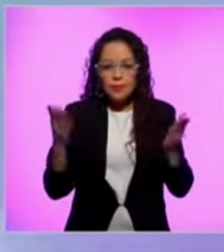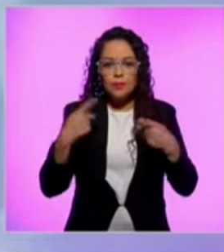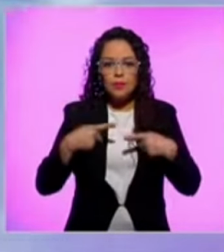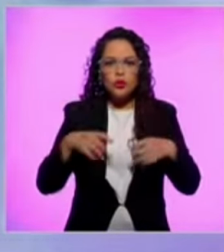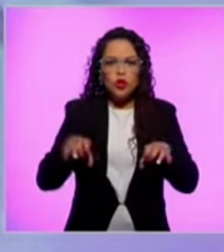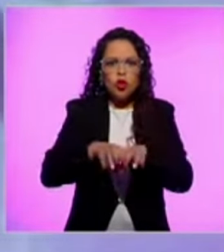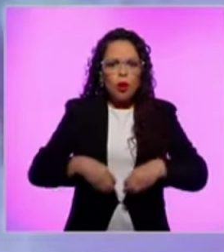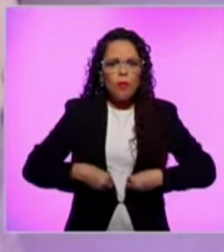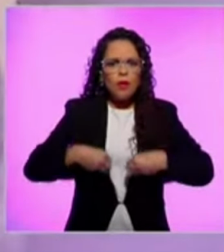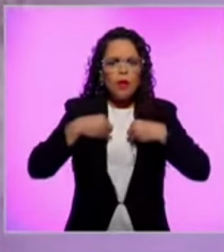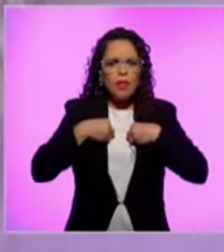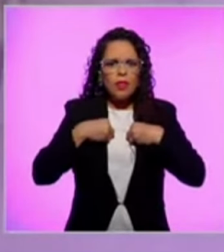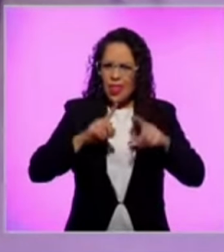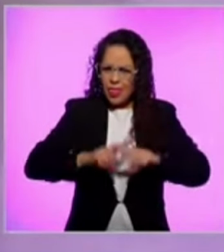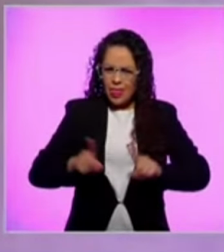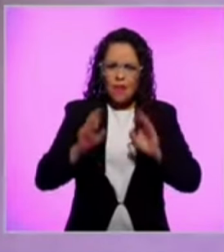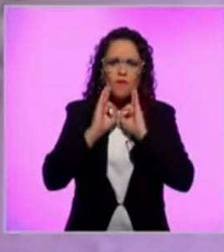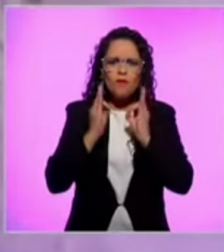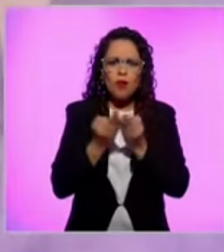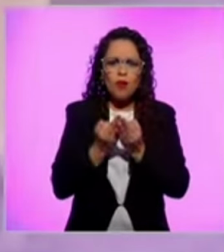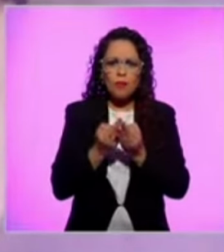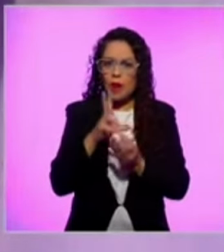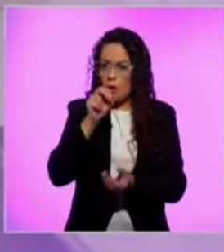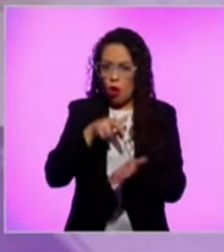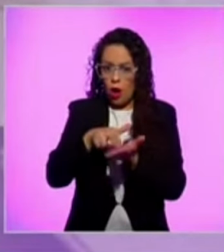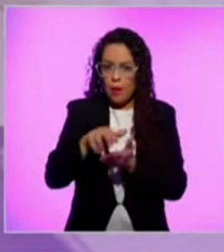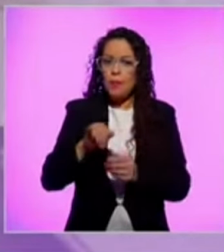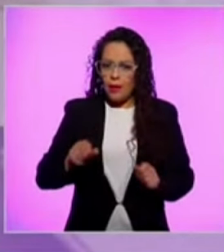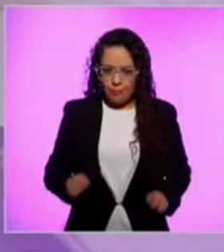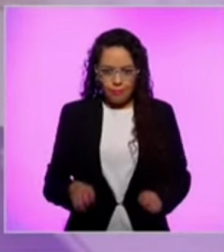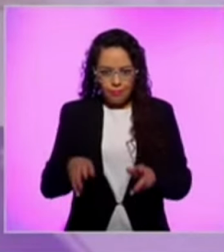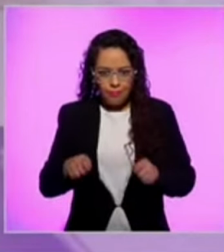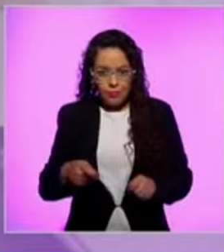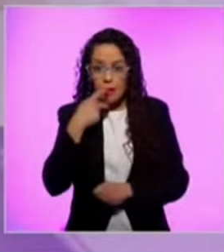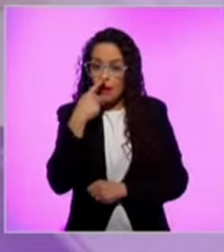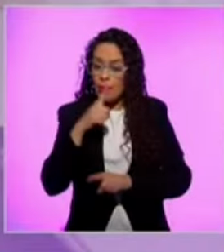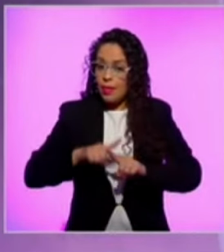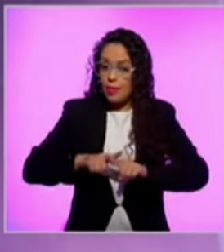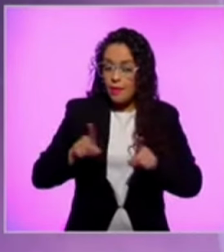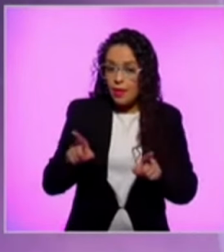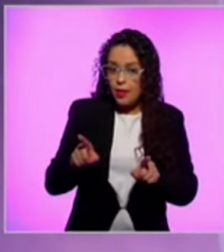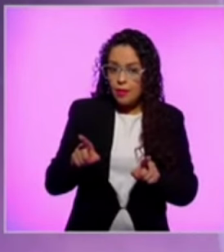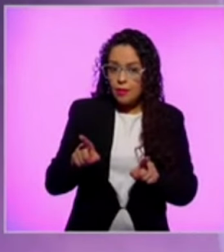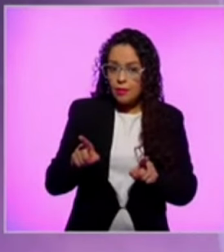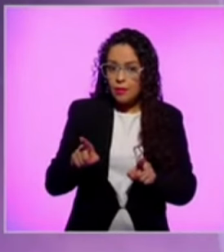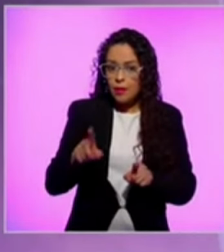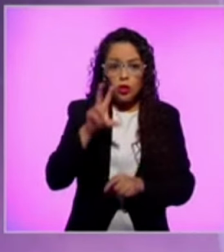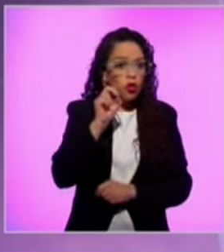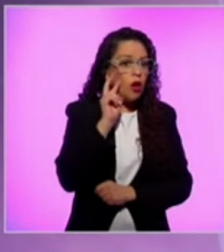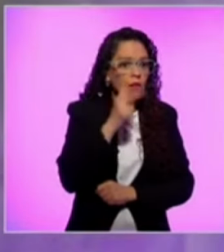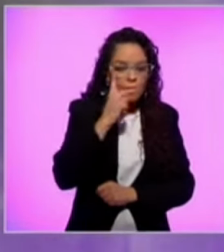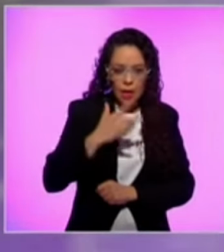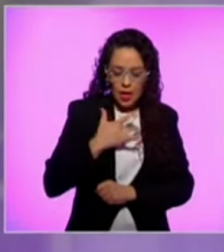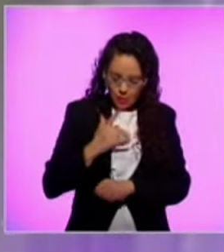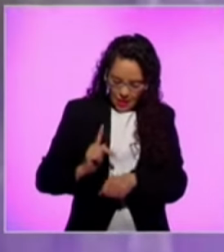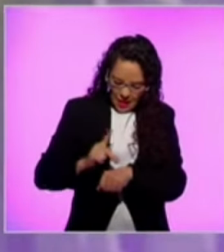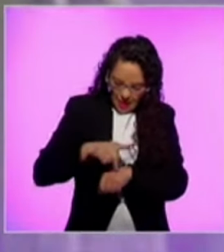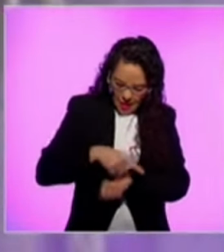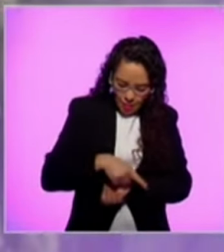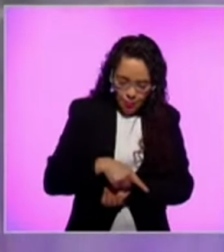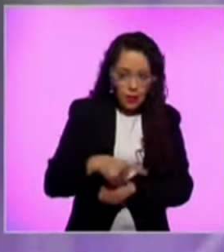de otro modo, a los que no caminamos recto, a los que hablamos diferente, a los que vemos con la piel, a los que